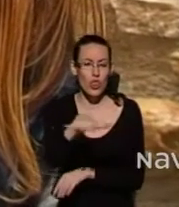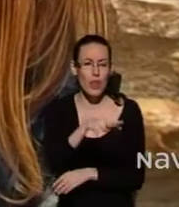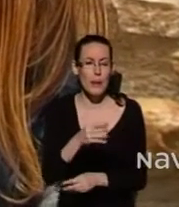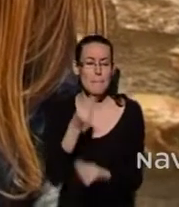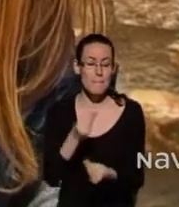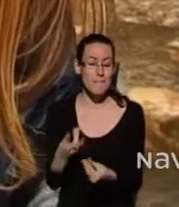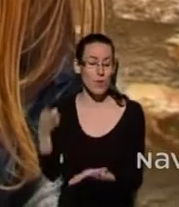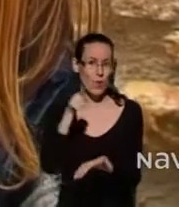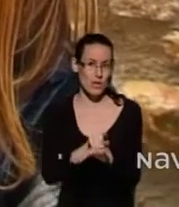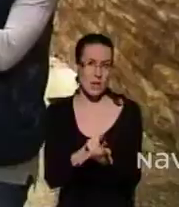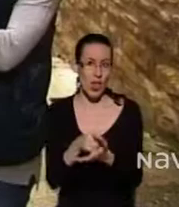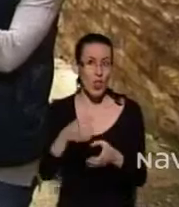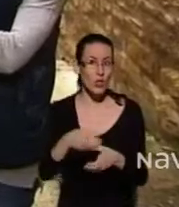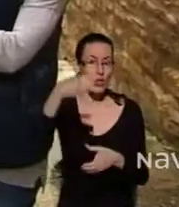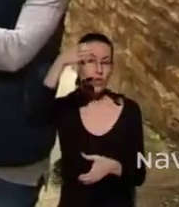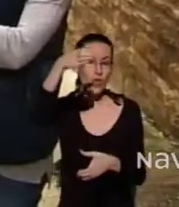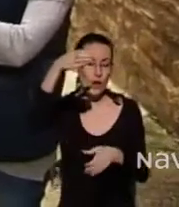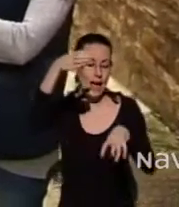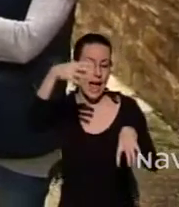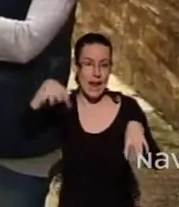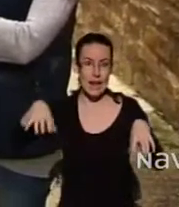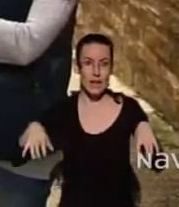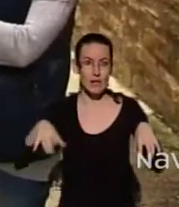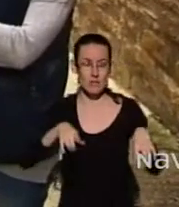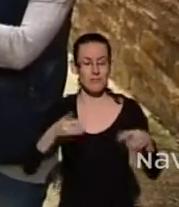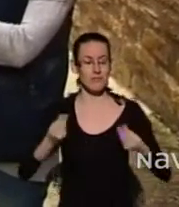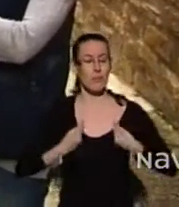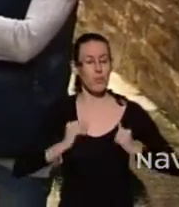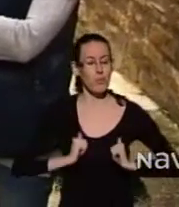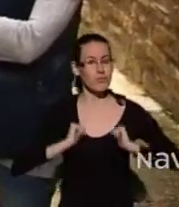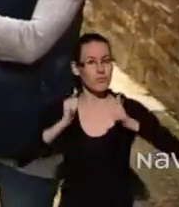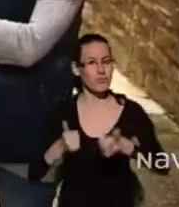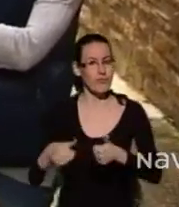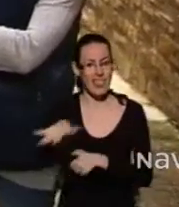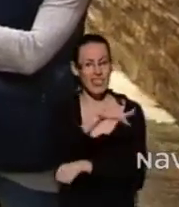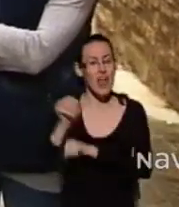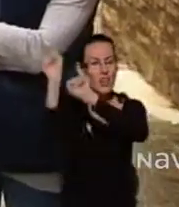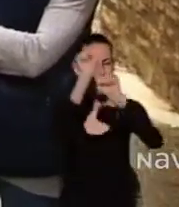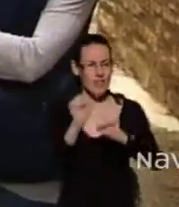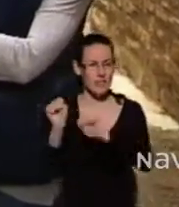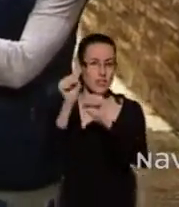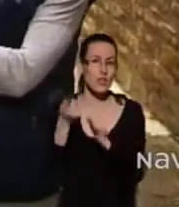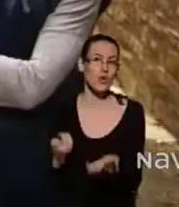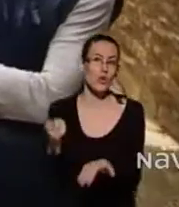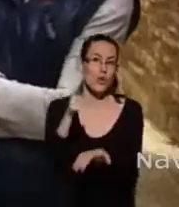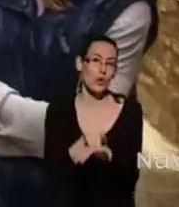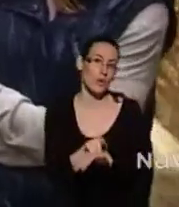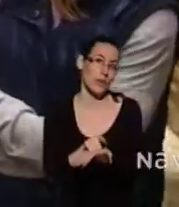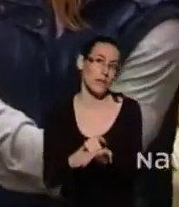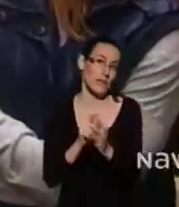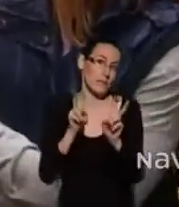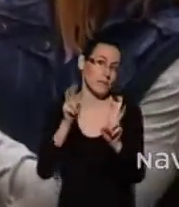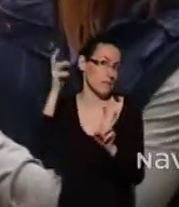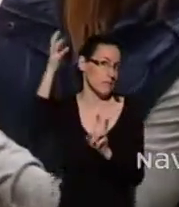unos anexos y empezó a vivir ahí, a defender sus territorios y a ocuparse otra vez de sus asuntos.